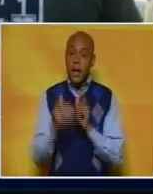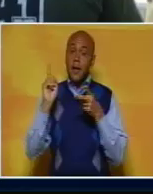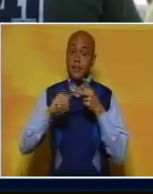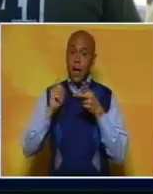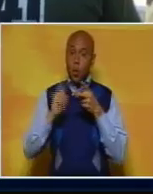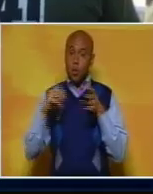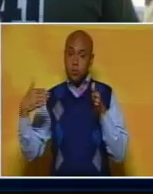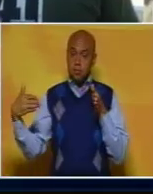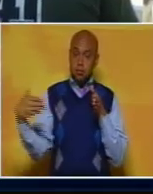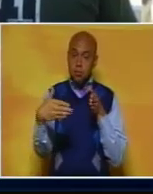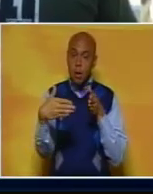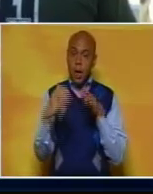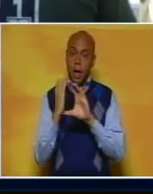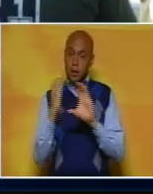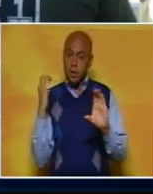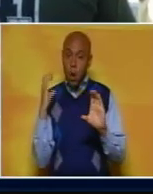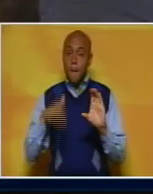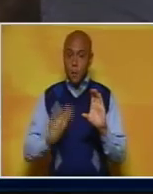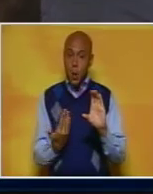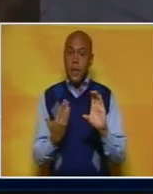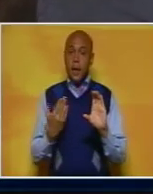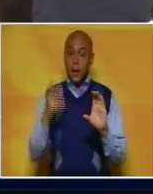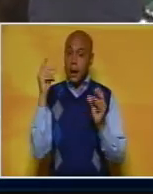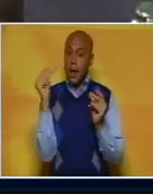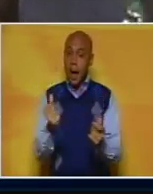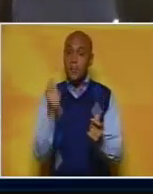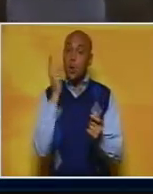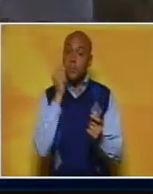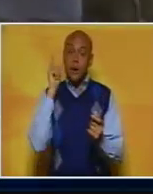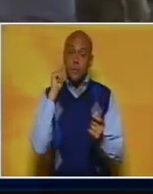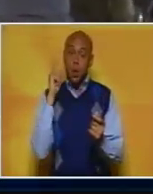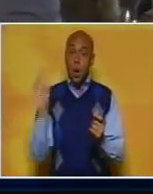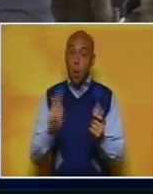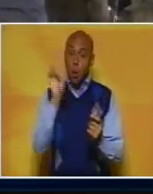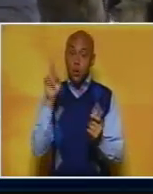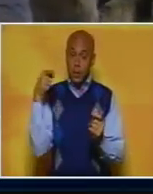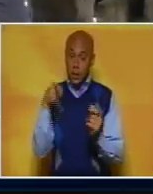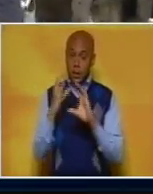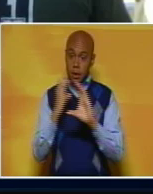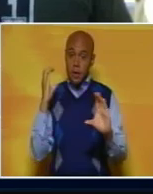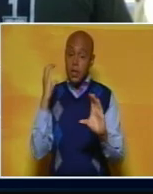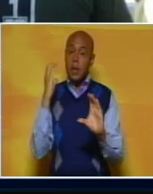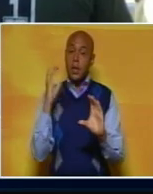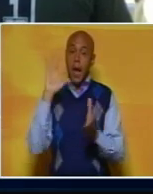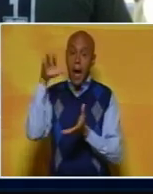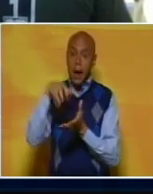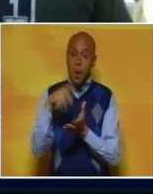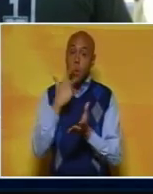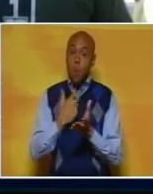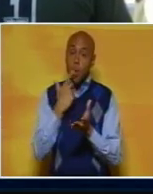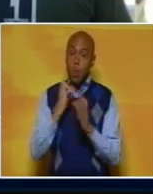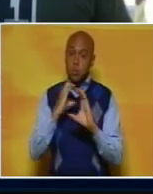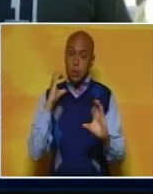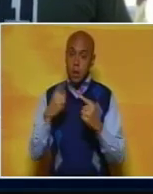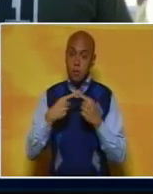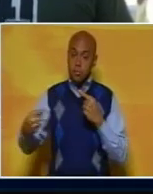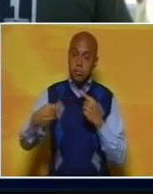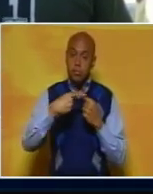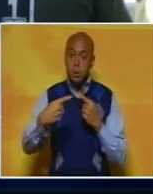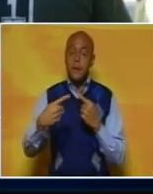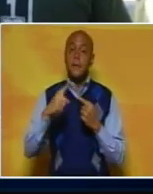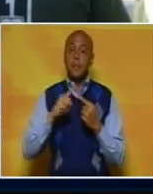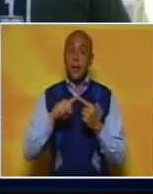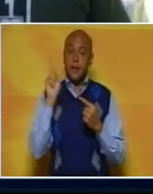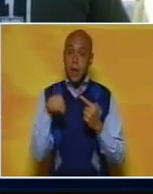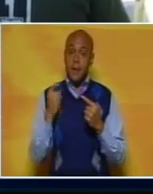secundario, ¿verdad?, para darle un apoyo a todos los usuarios del sistema Transaragua. Esto nos va a permitir esa conexión también,